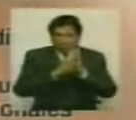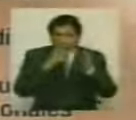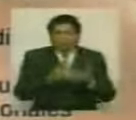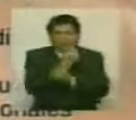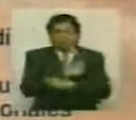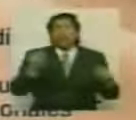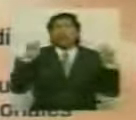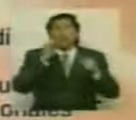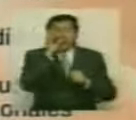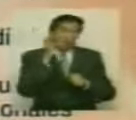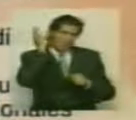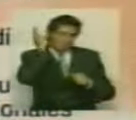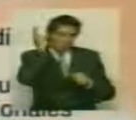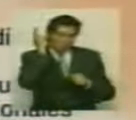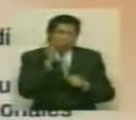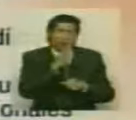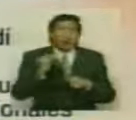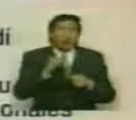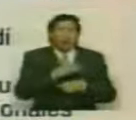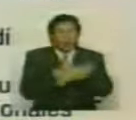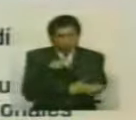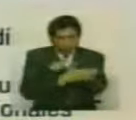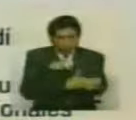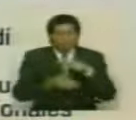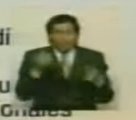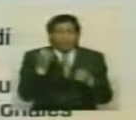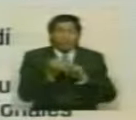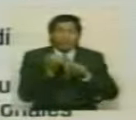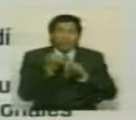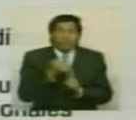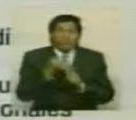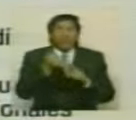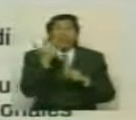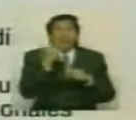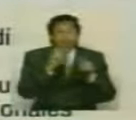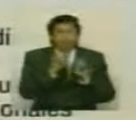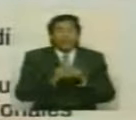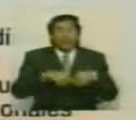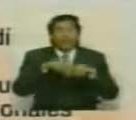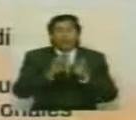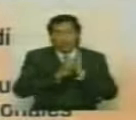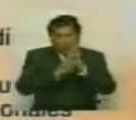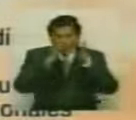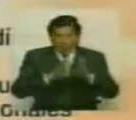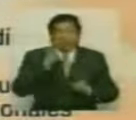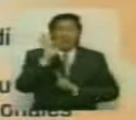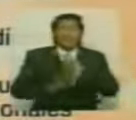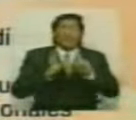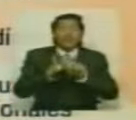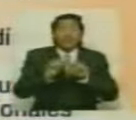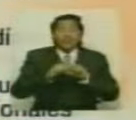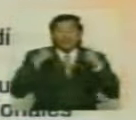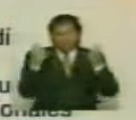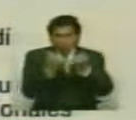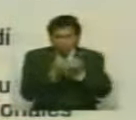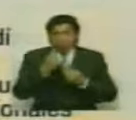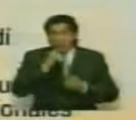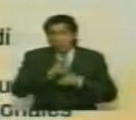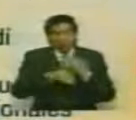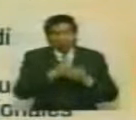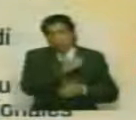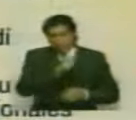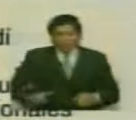autonomías indígena originario campesinas, 5 representantes de la Federación de la Asociación de Municipios de todo el